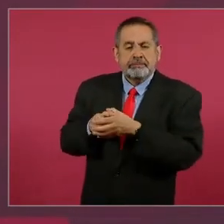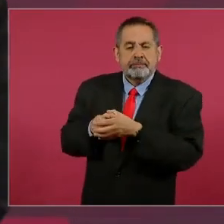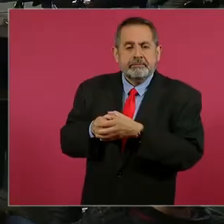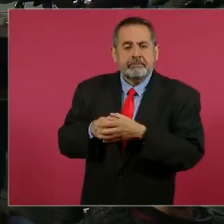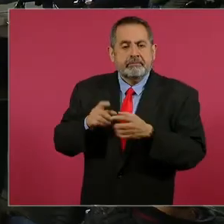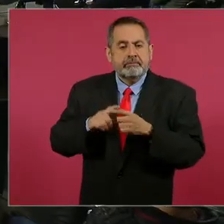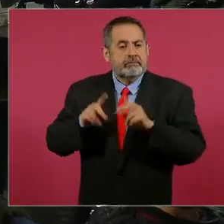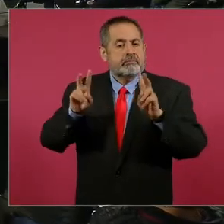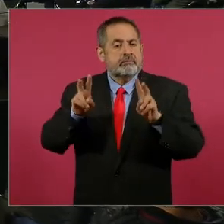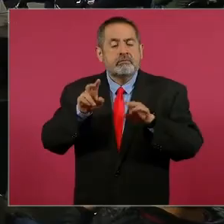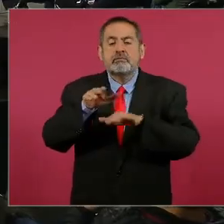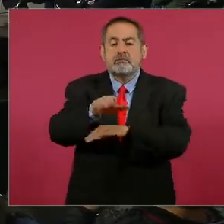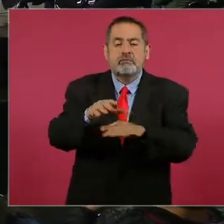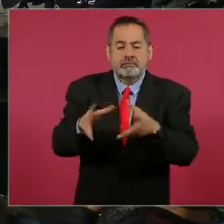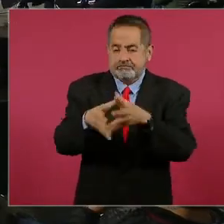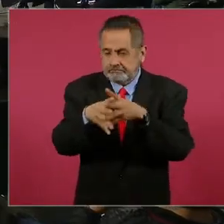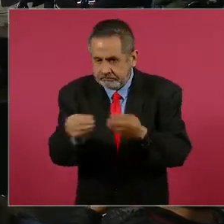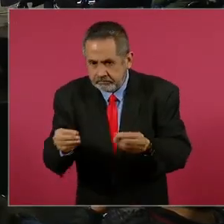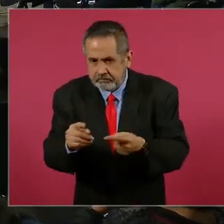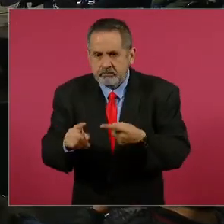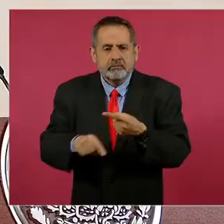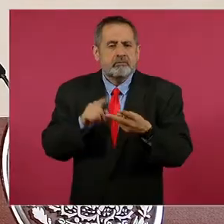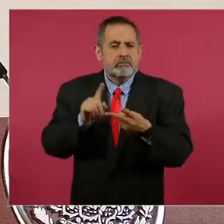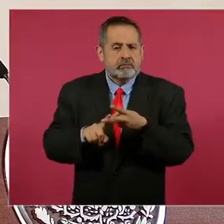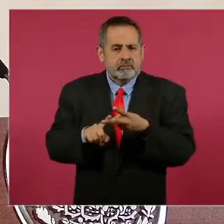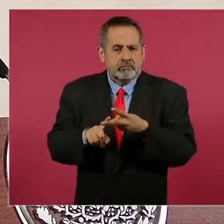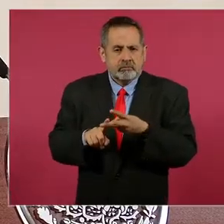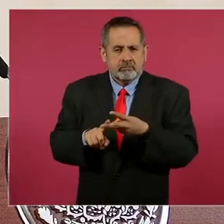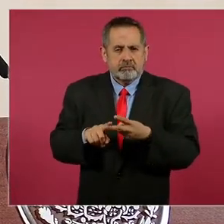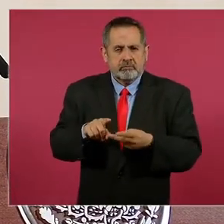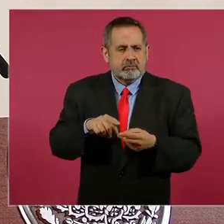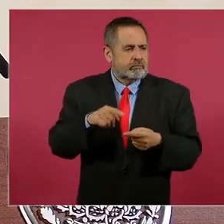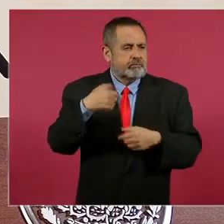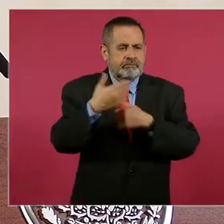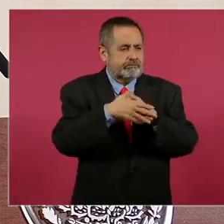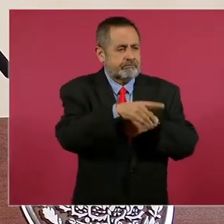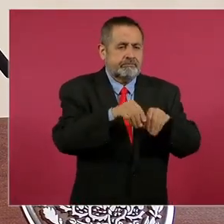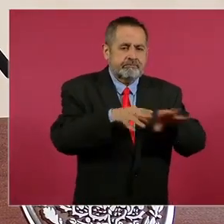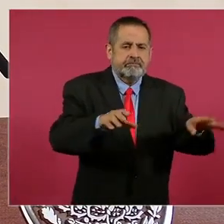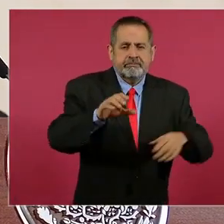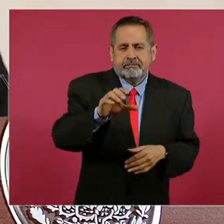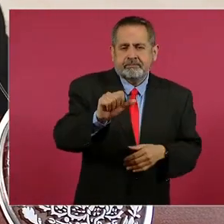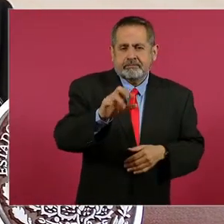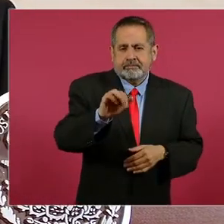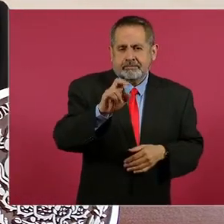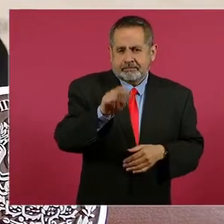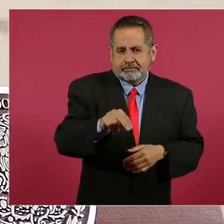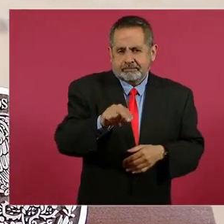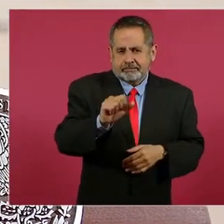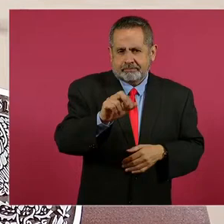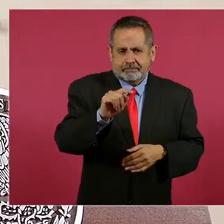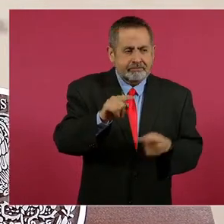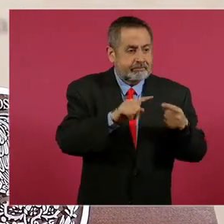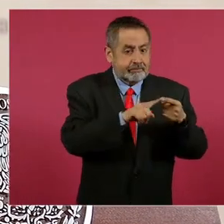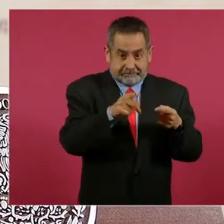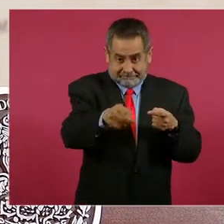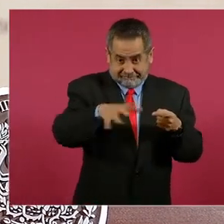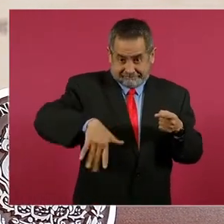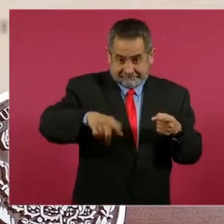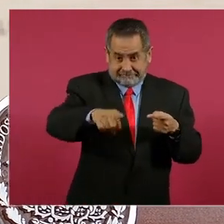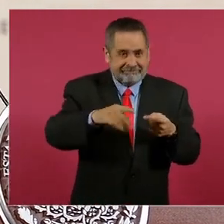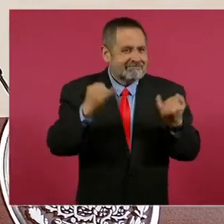tanto el tema desaparecidos va a estar en Carmen Aristegui, ¿sí? Y tu tema a lo mejor lo va a